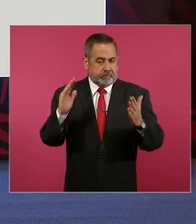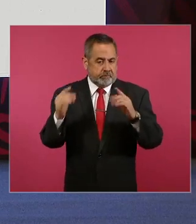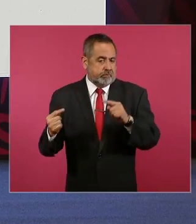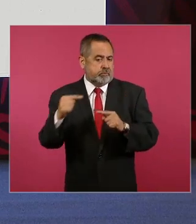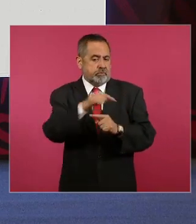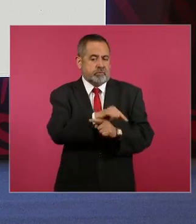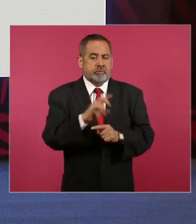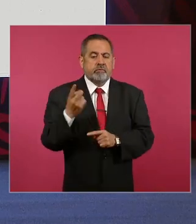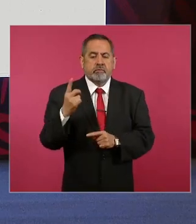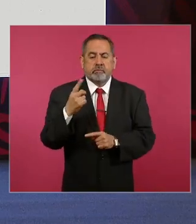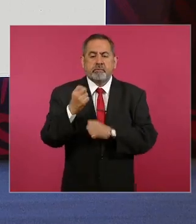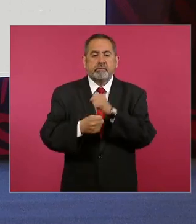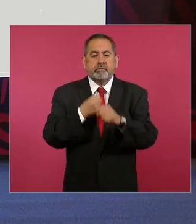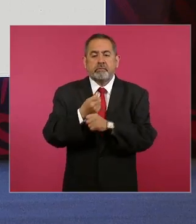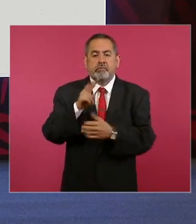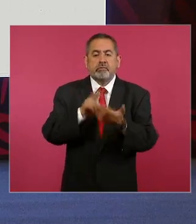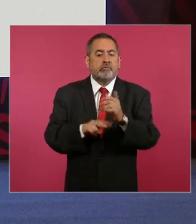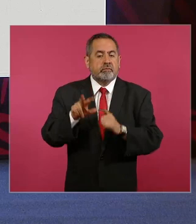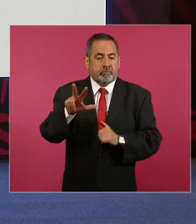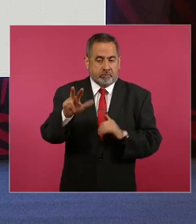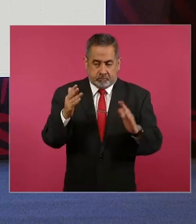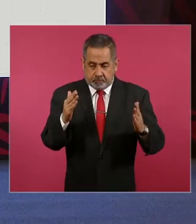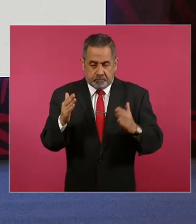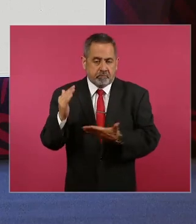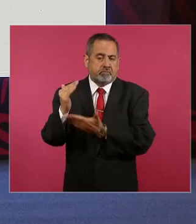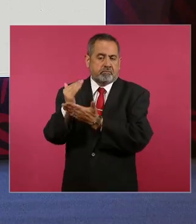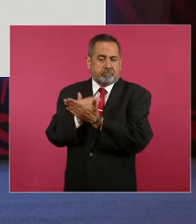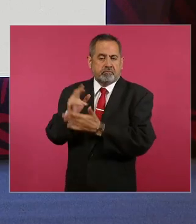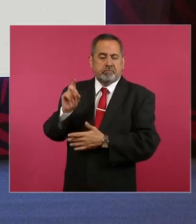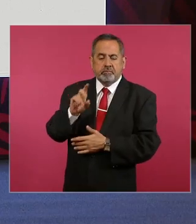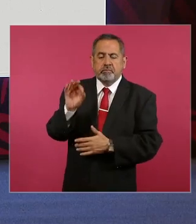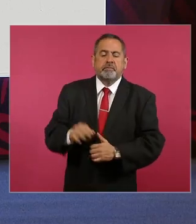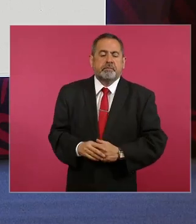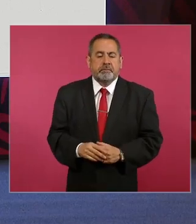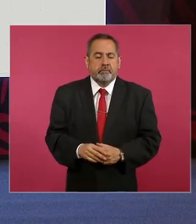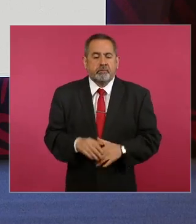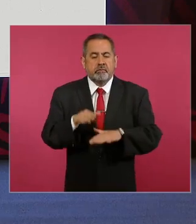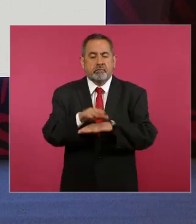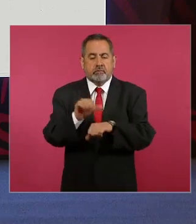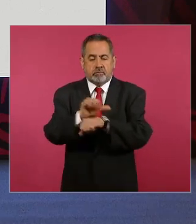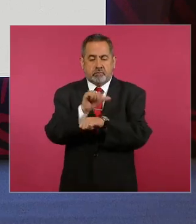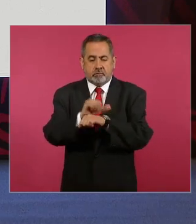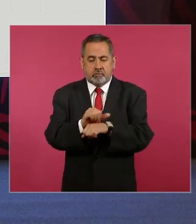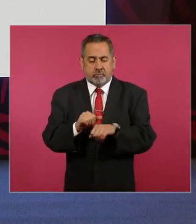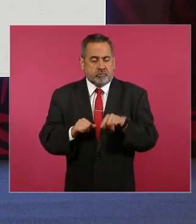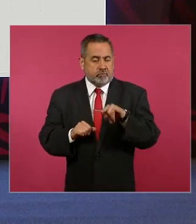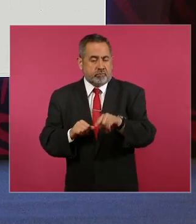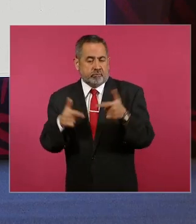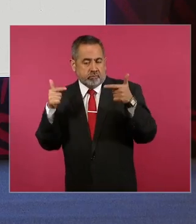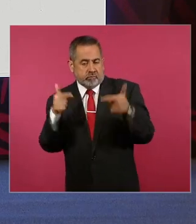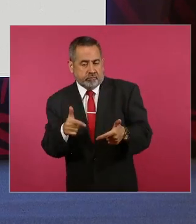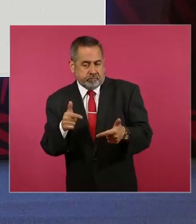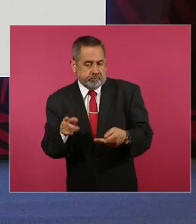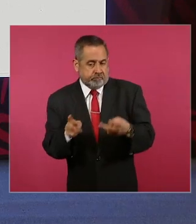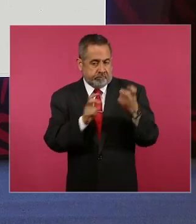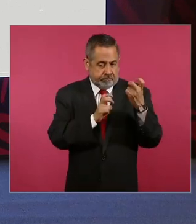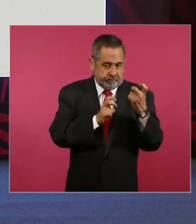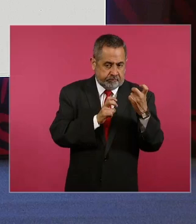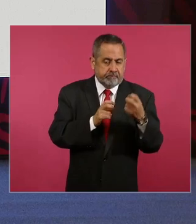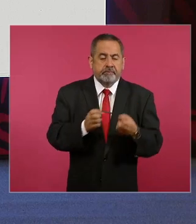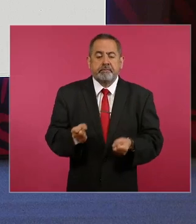con diciembre del 2018. Adelante. En robo de vehículo automotor, se ve muy